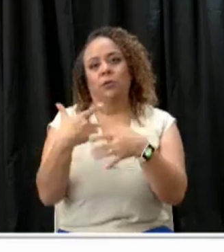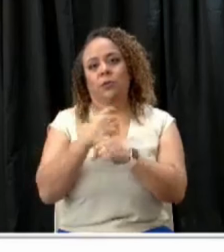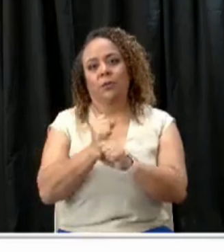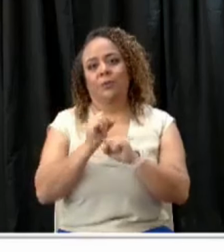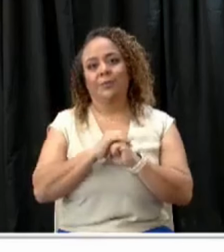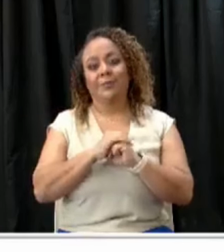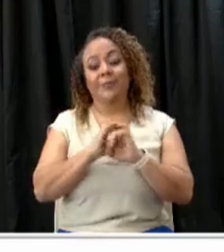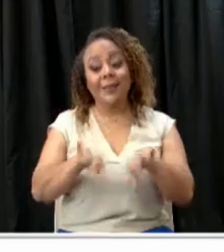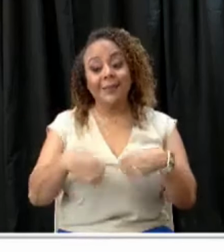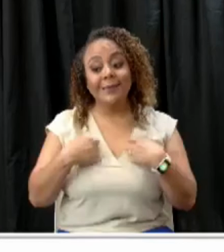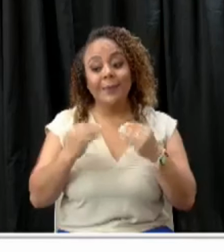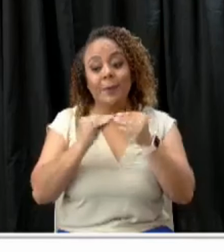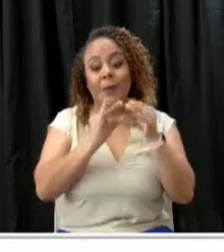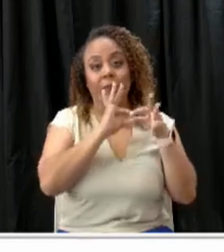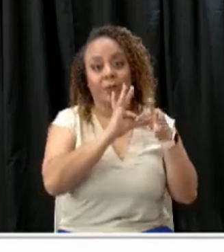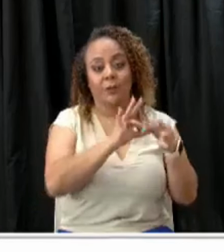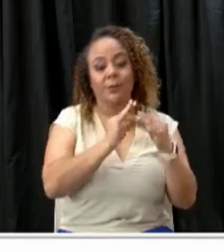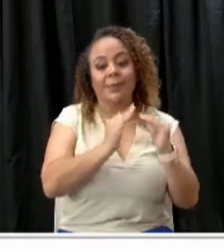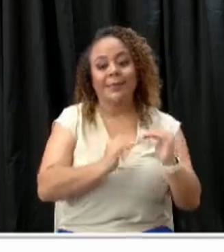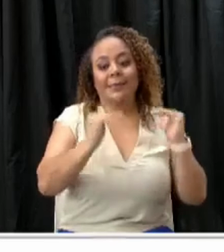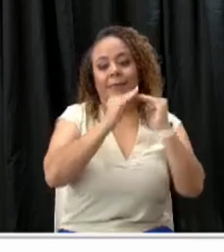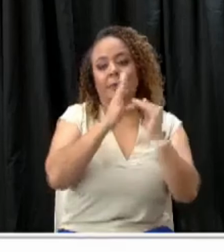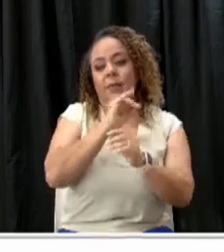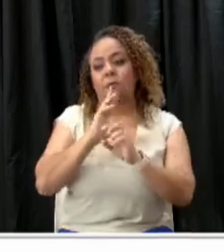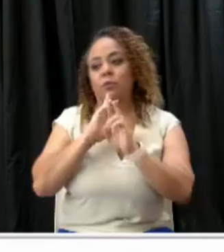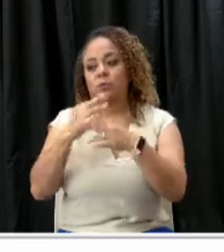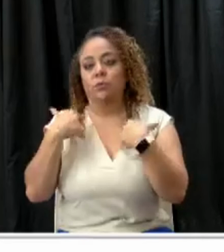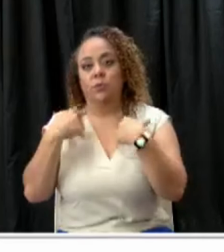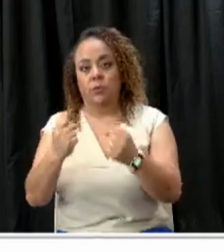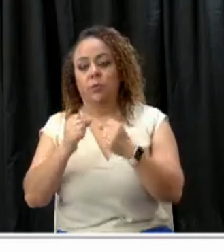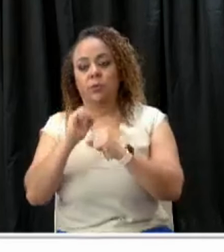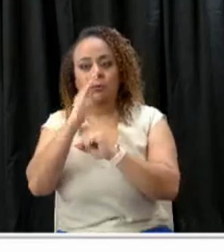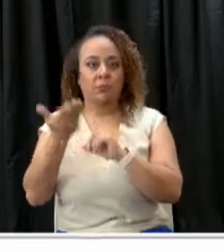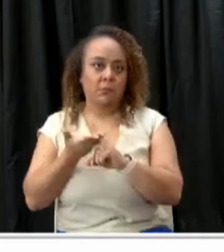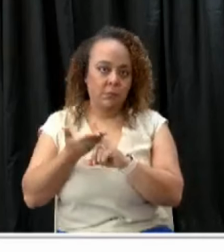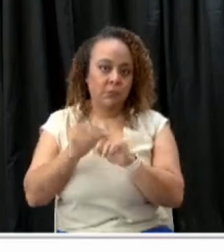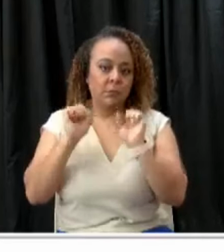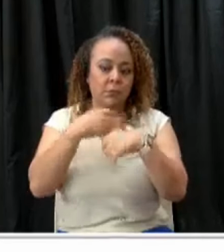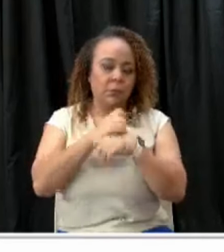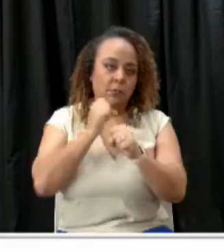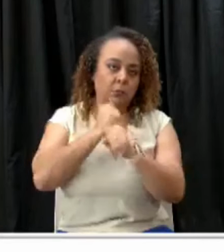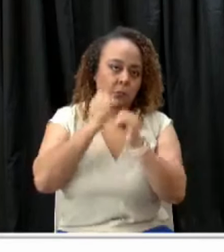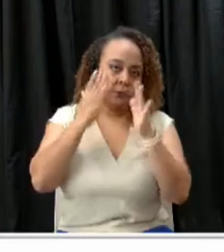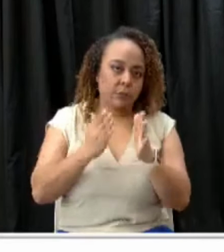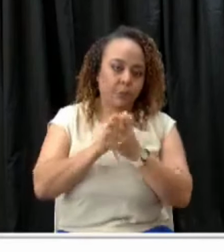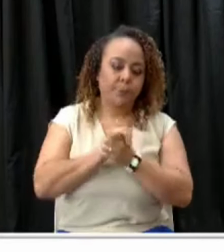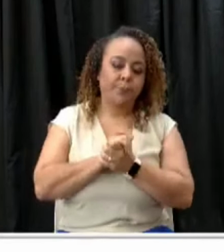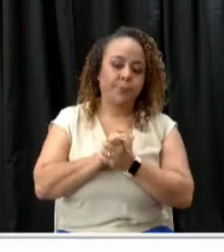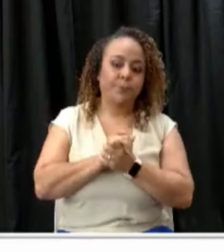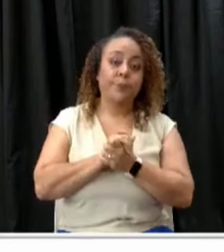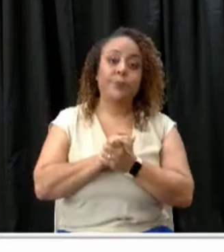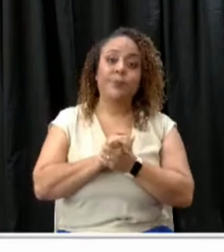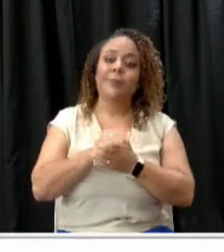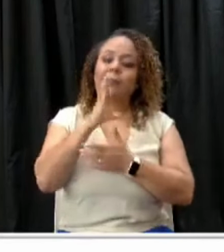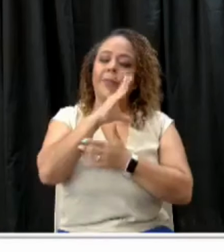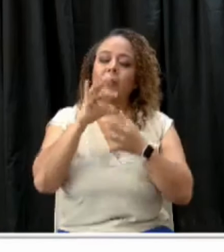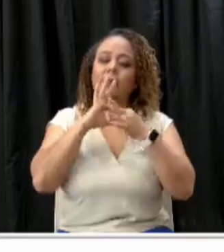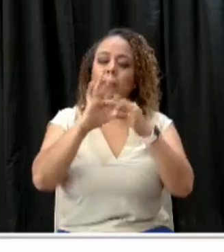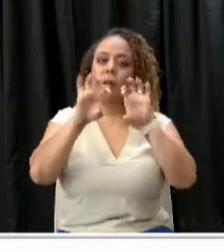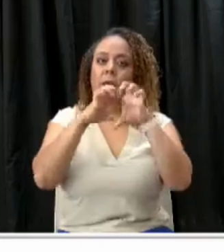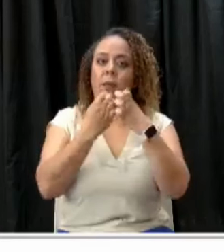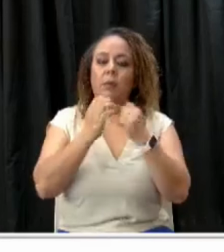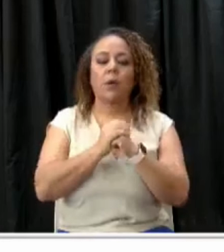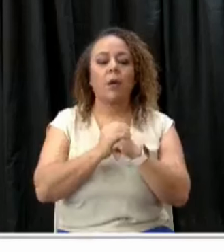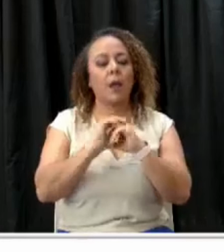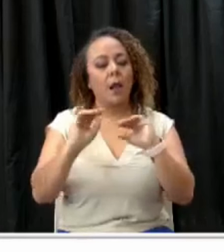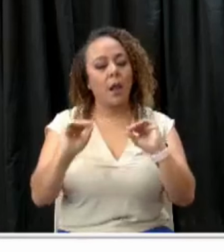donde existe mayor relación entre el nivel y los efectos a la salud que puede estar realizando el trabajador, y que en cuanto a equipo,